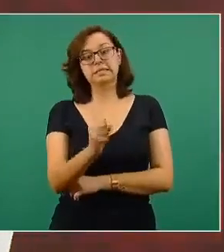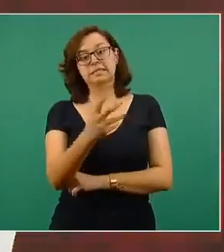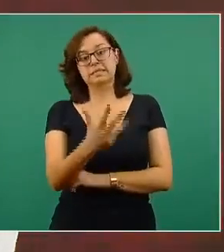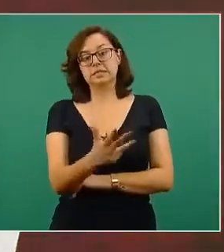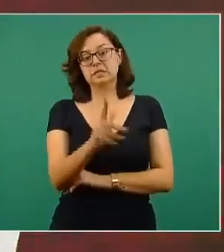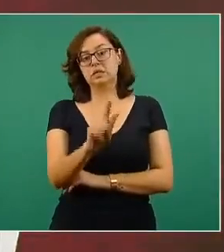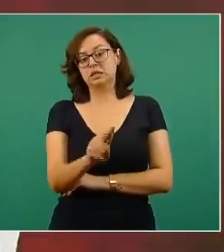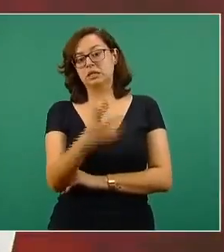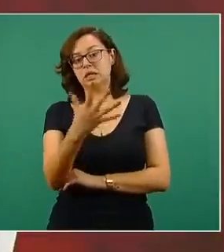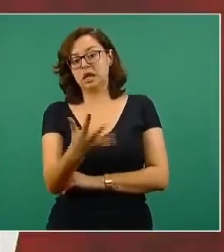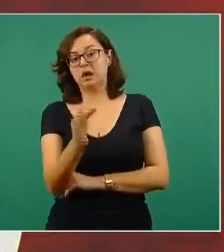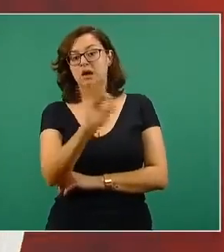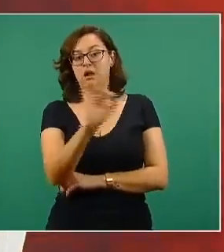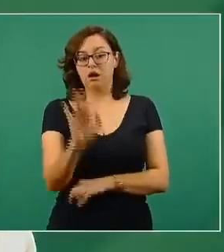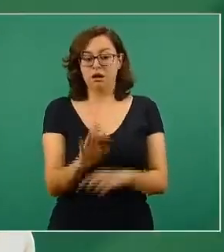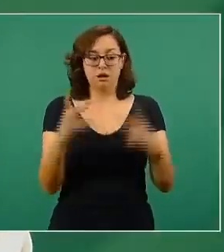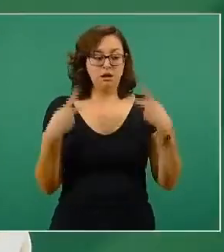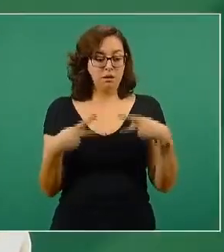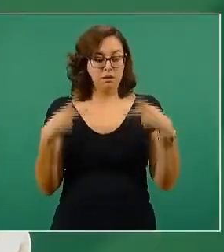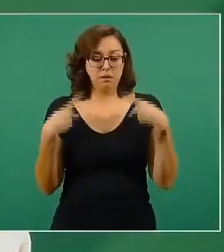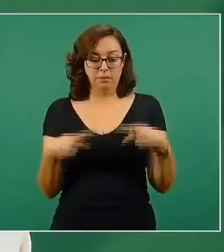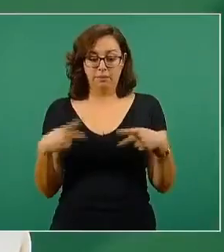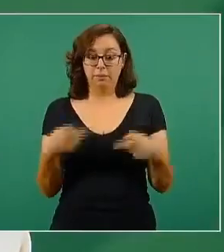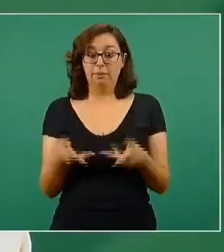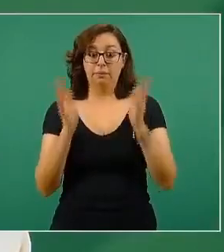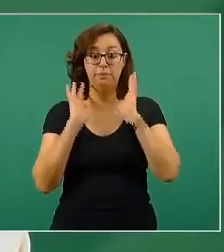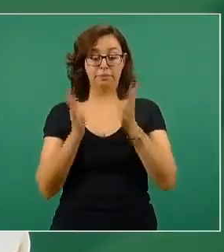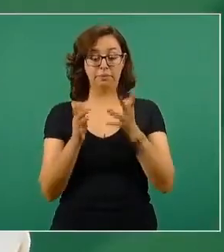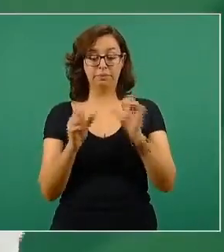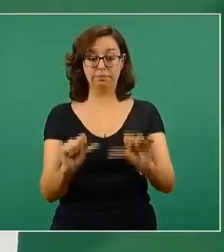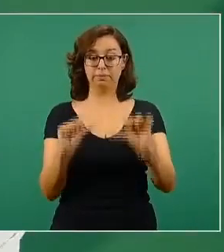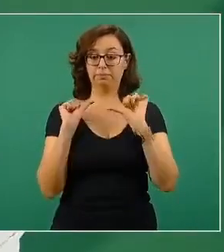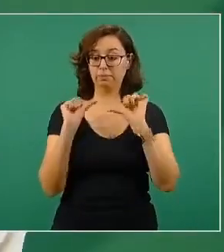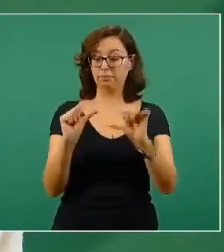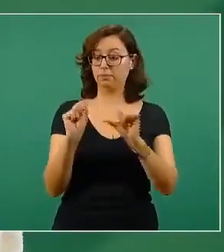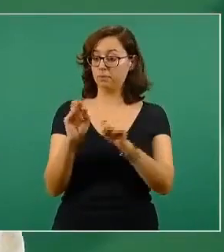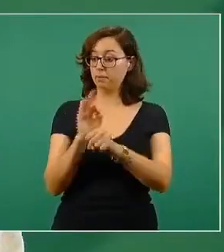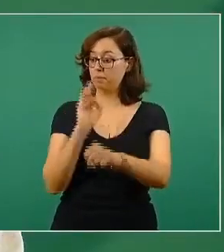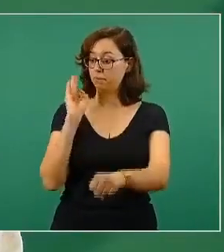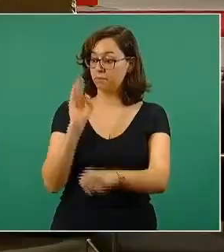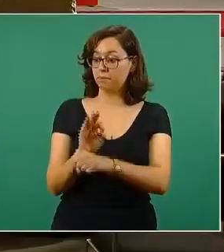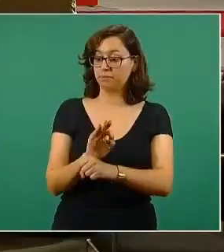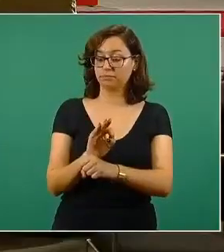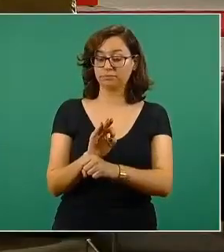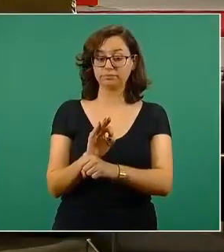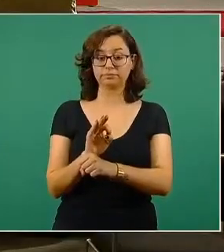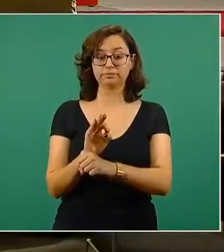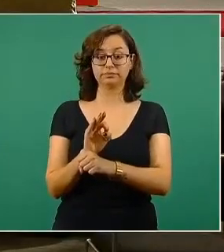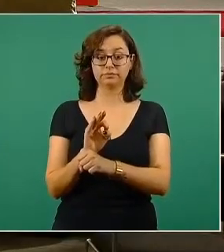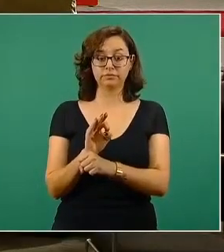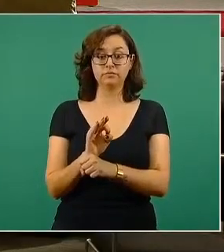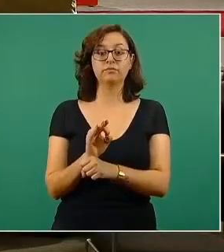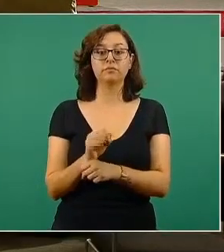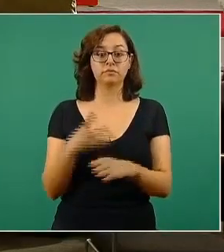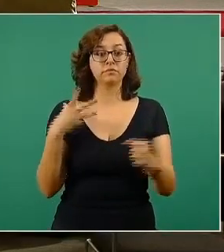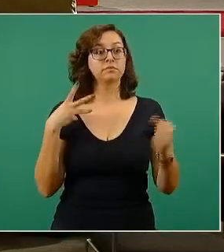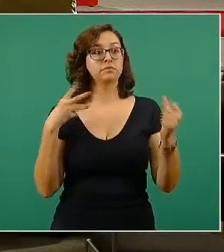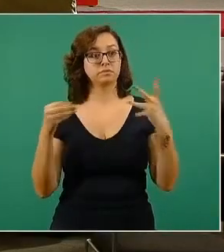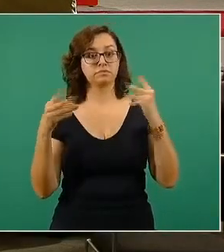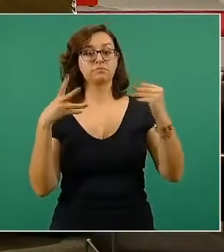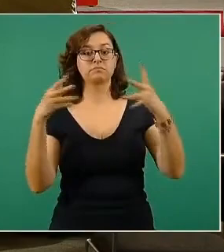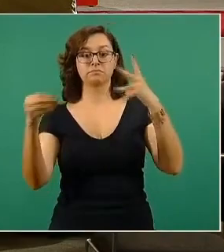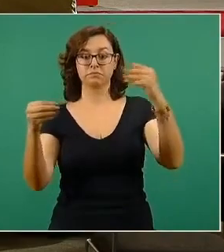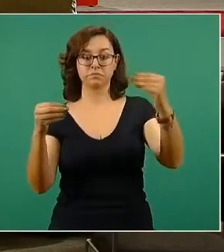al 75% de la población con inmunidad, la epidemia ya no